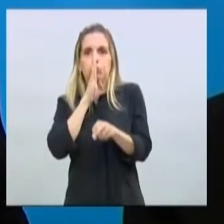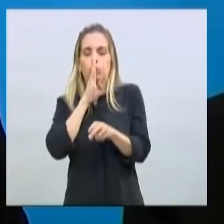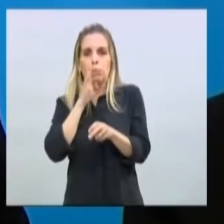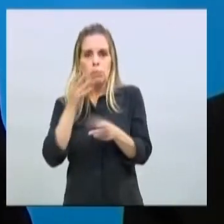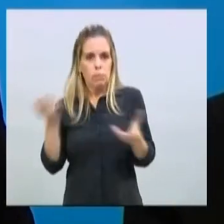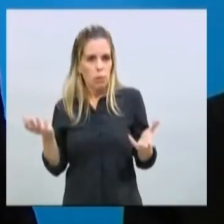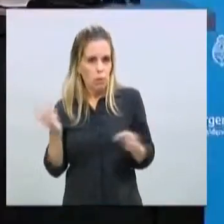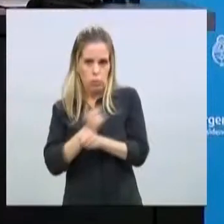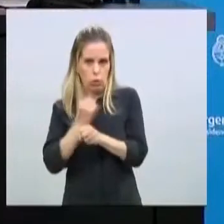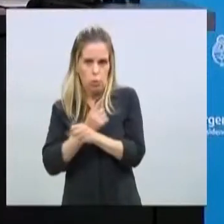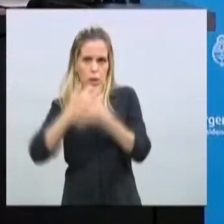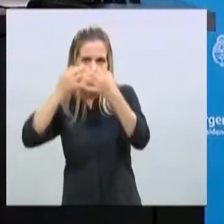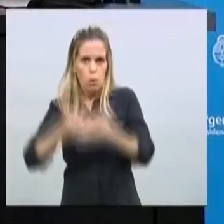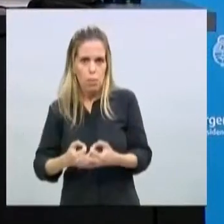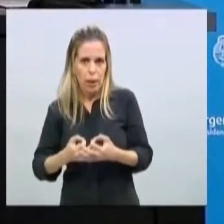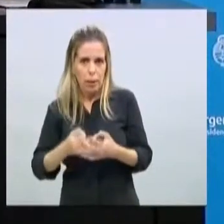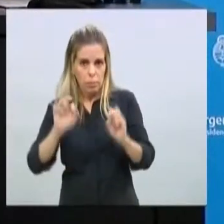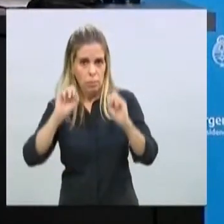acuerdo?